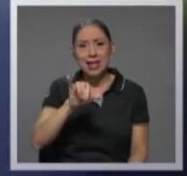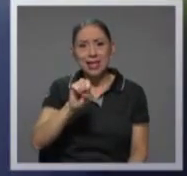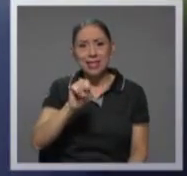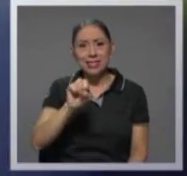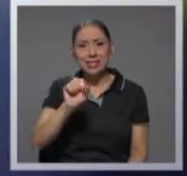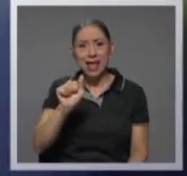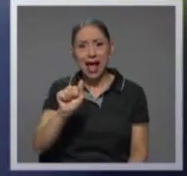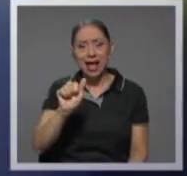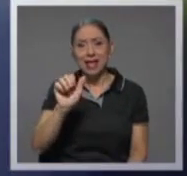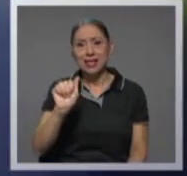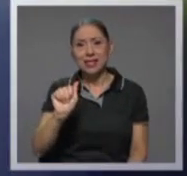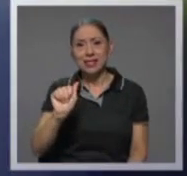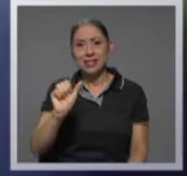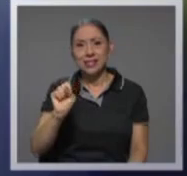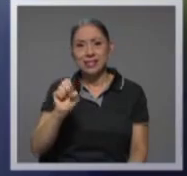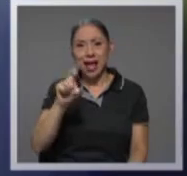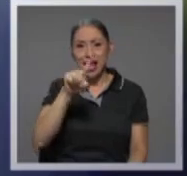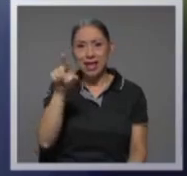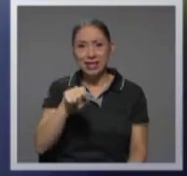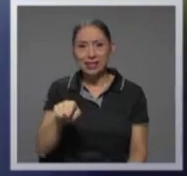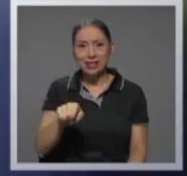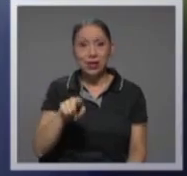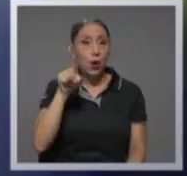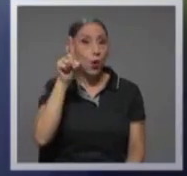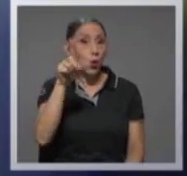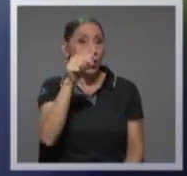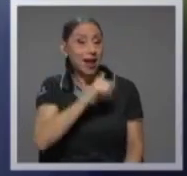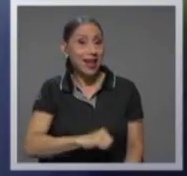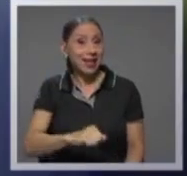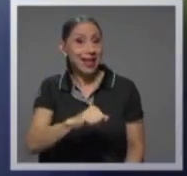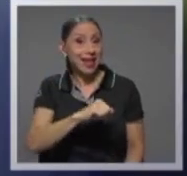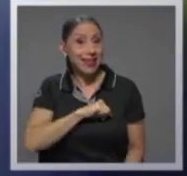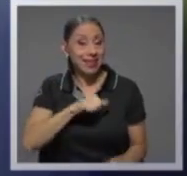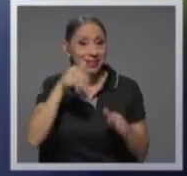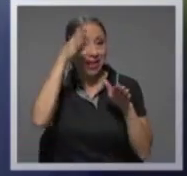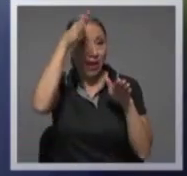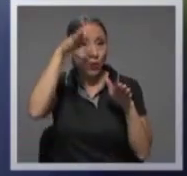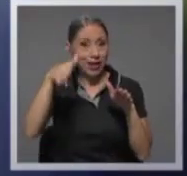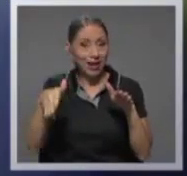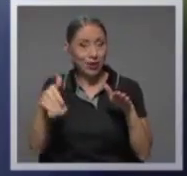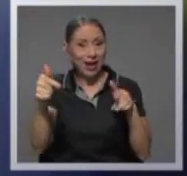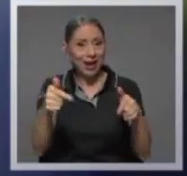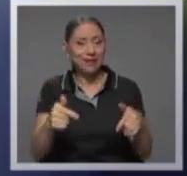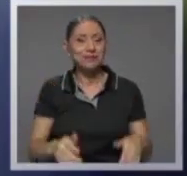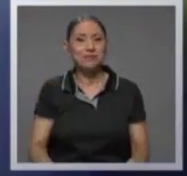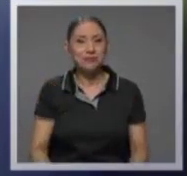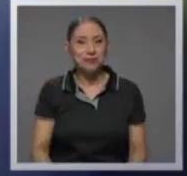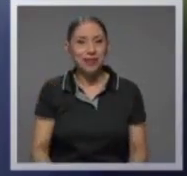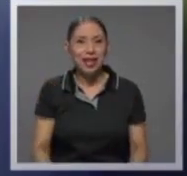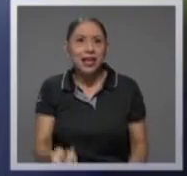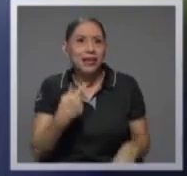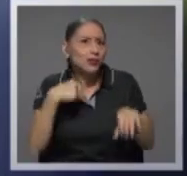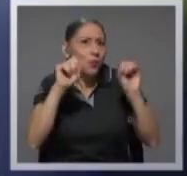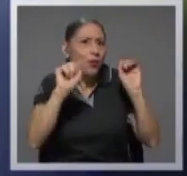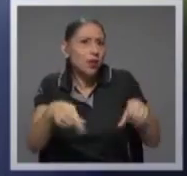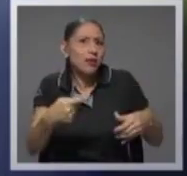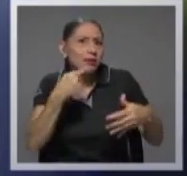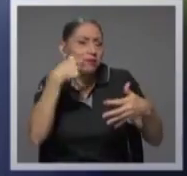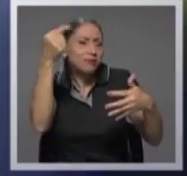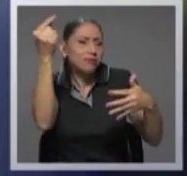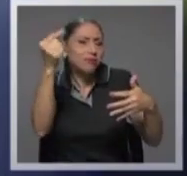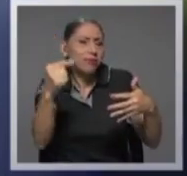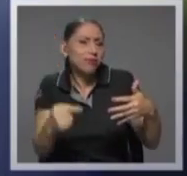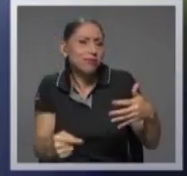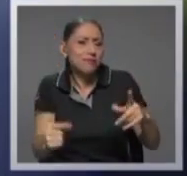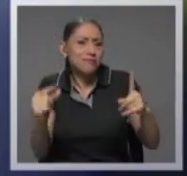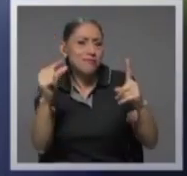las gerentes de la Contraloría General de la República, y yo la podría elogiar más, pero no lo voy a hacer esta